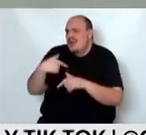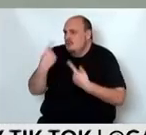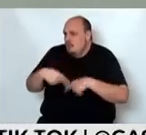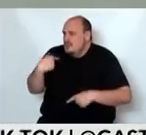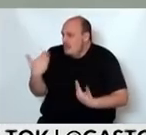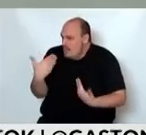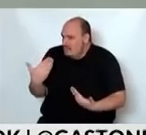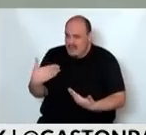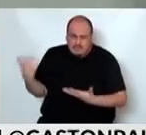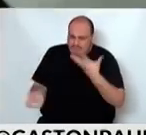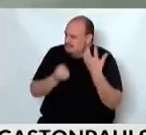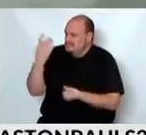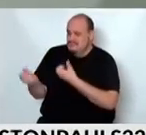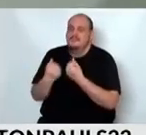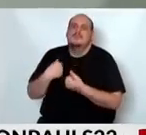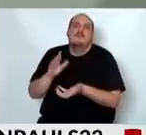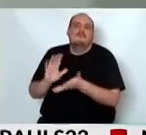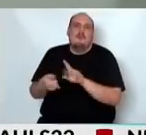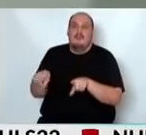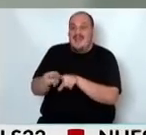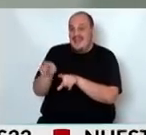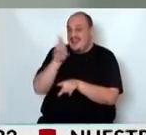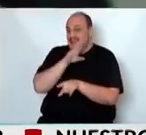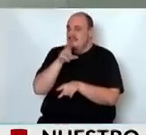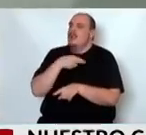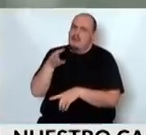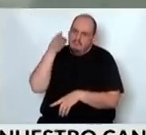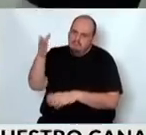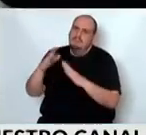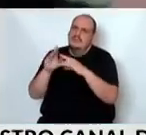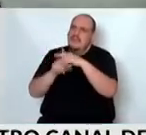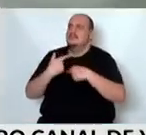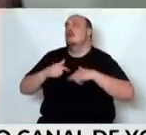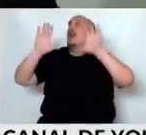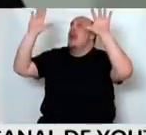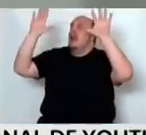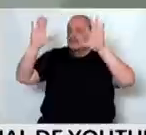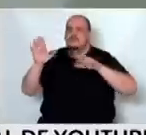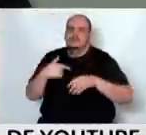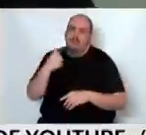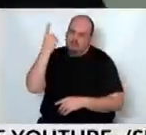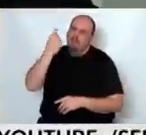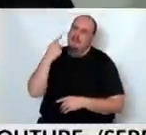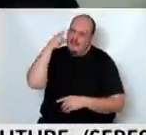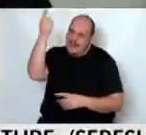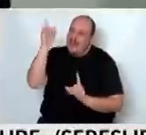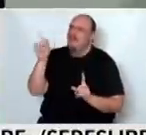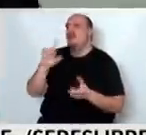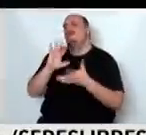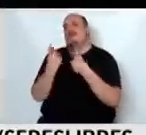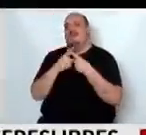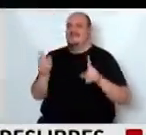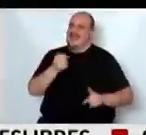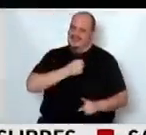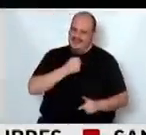alcance lo hemos, digo, como hermana sí. Lo he intentado, ir a las misas, levantar las manos, poner, digo, yo creo en Dios, pero por ahí de otra manera, soy católica, no